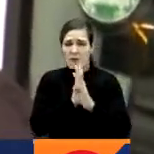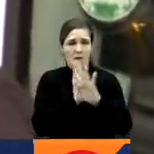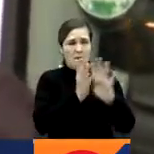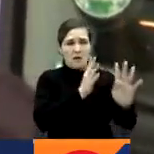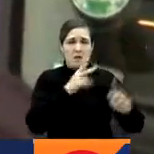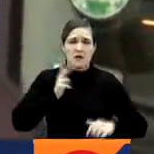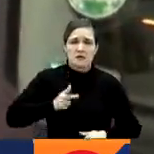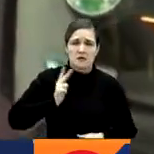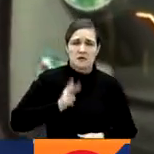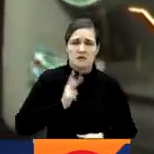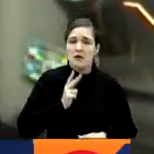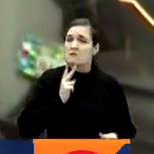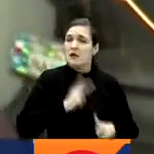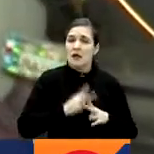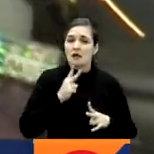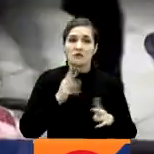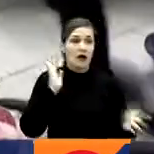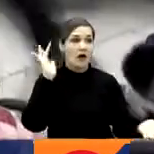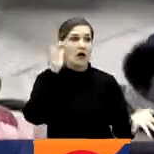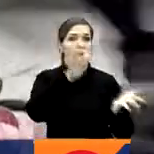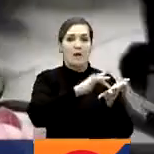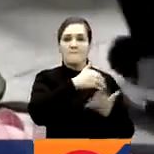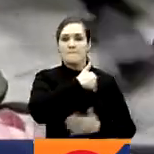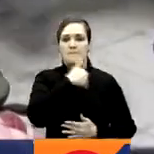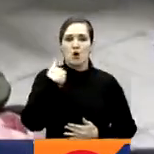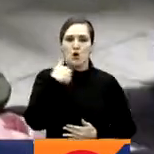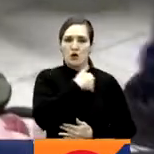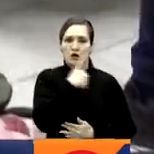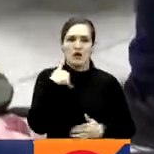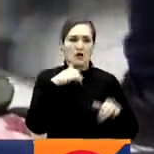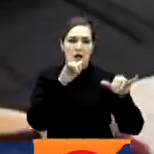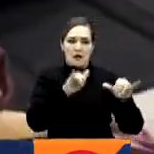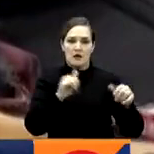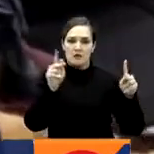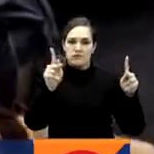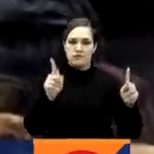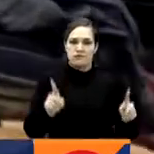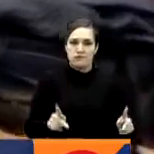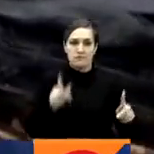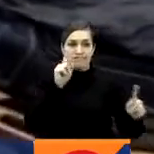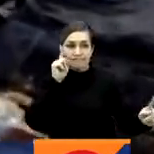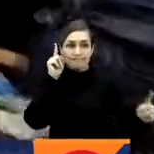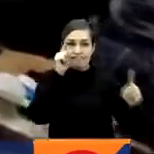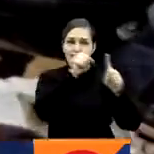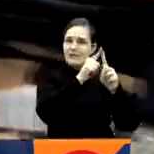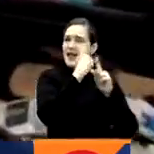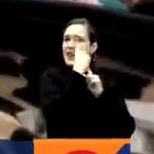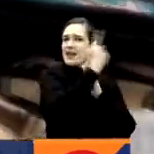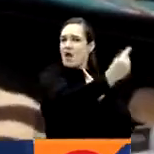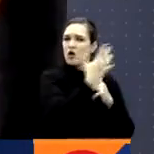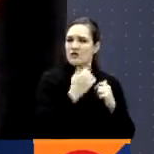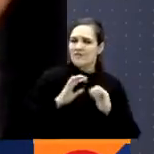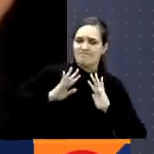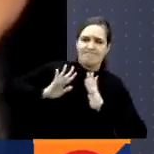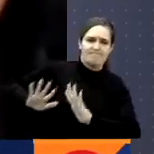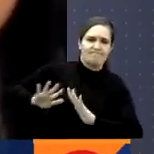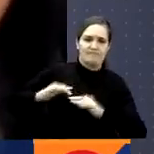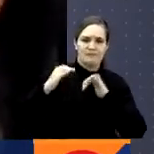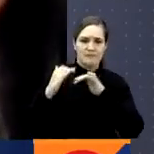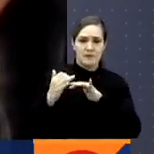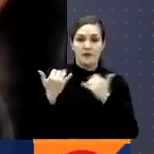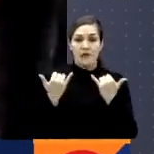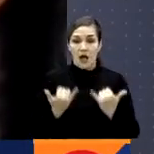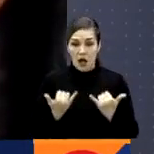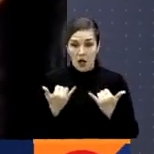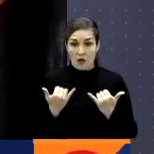peligros llegaron a polonia una parada mientras descansan porque la meta es alejarse lo más posible de la guerra ahora mismo